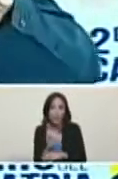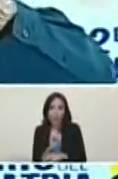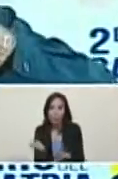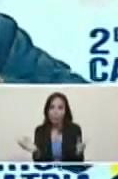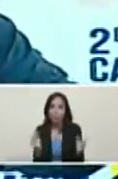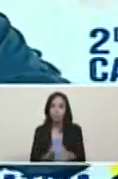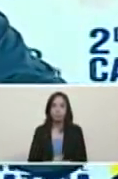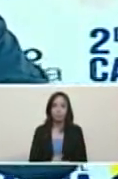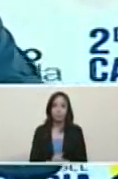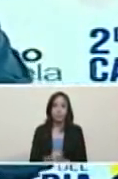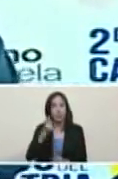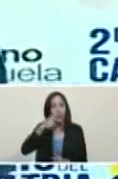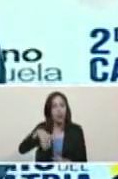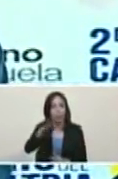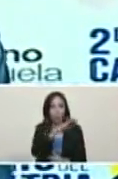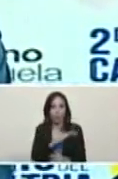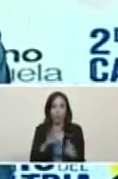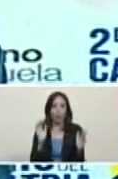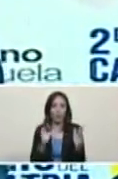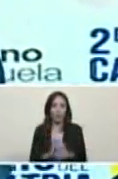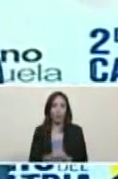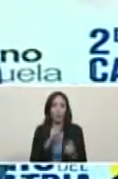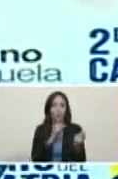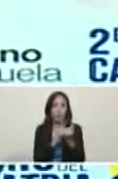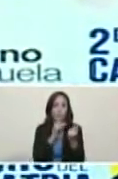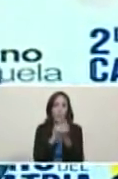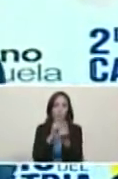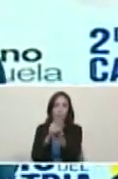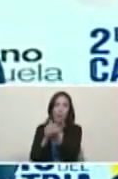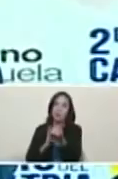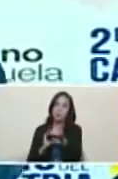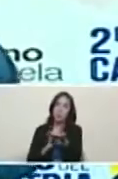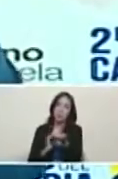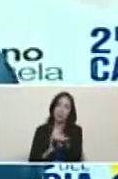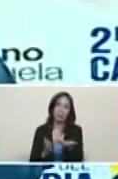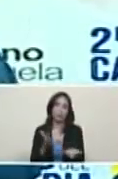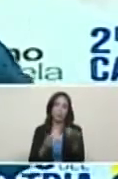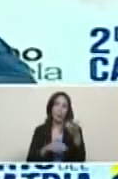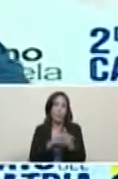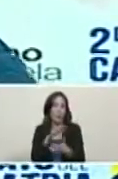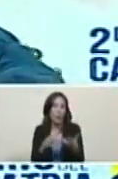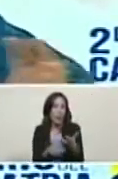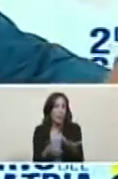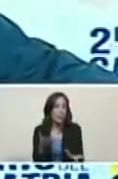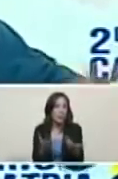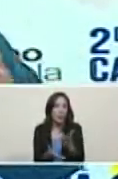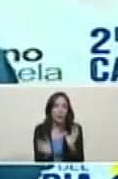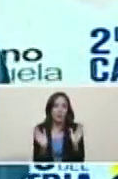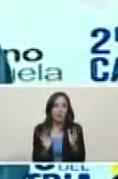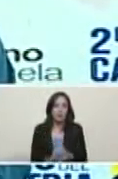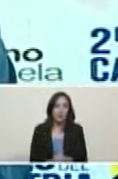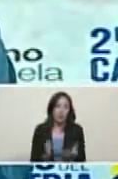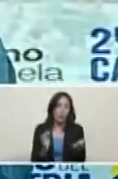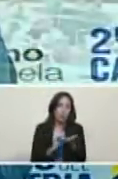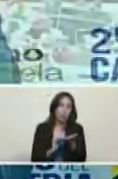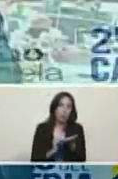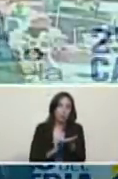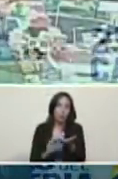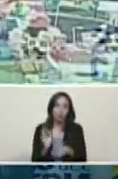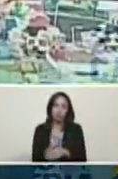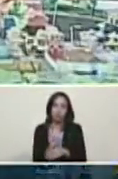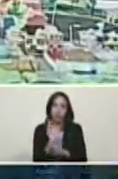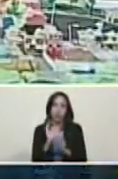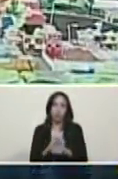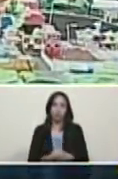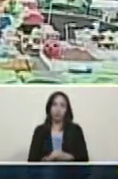de gobierno del poder popular, ir atendiendo y resolviendo todos los temas de los problemas que surgen.